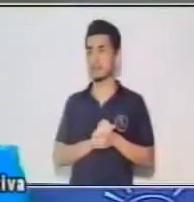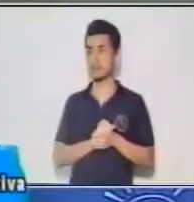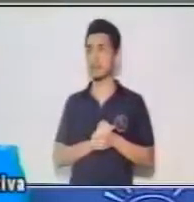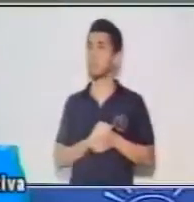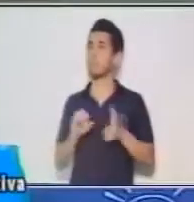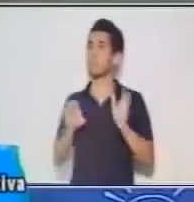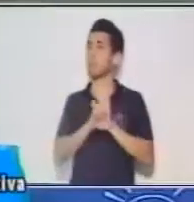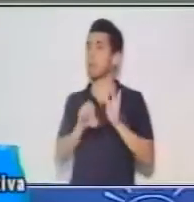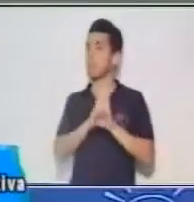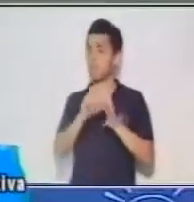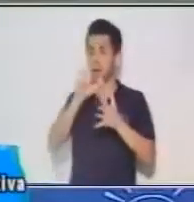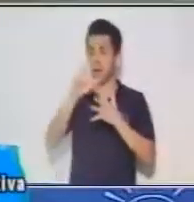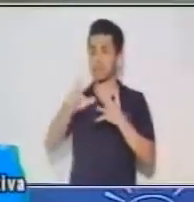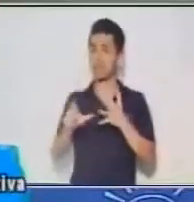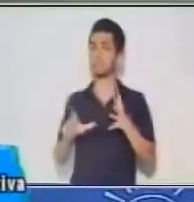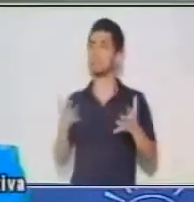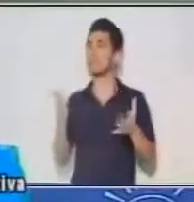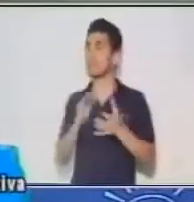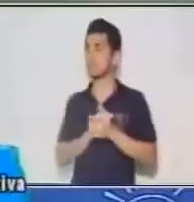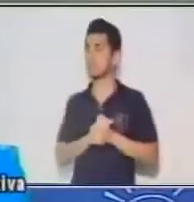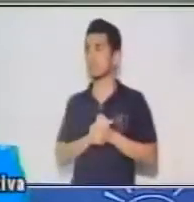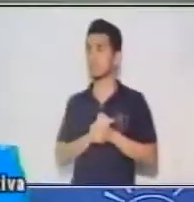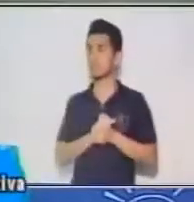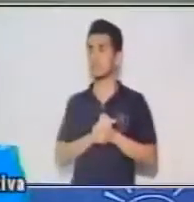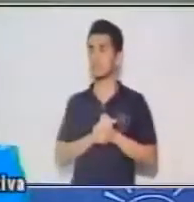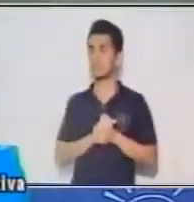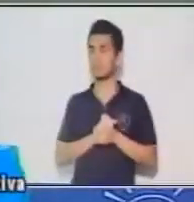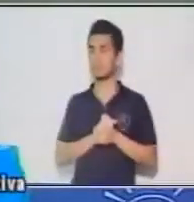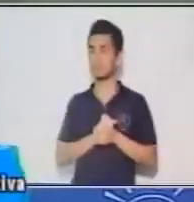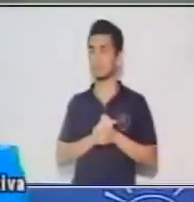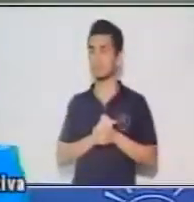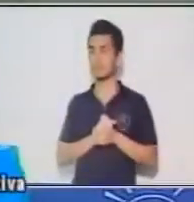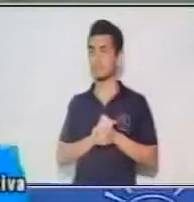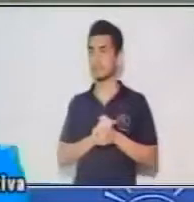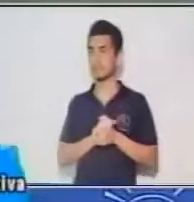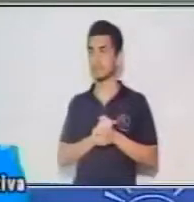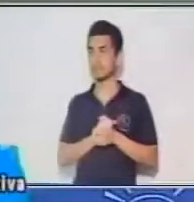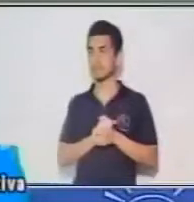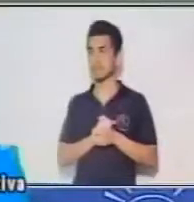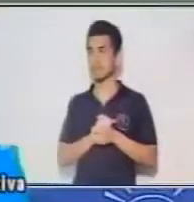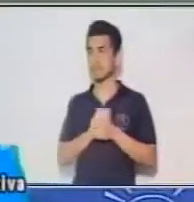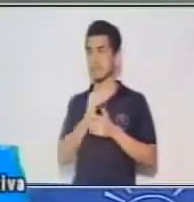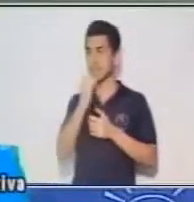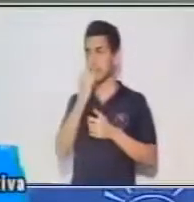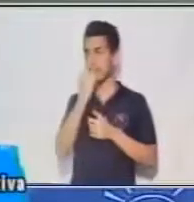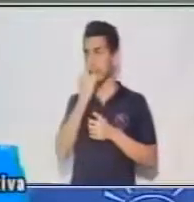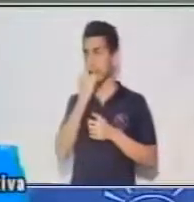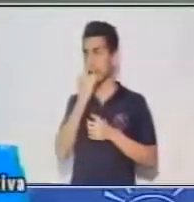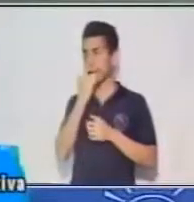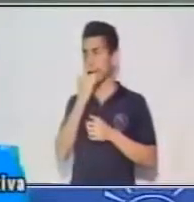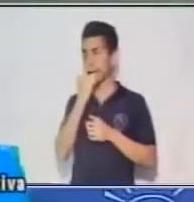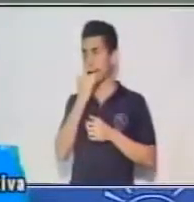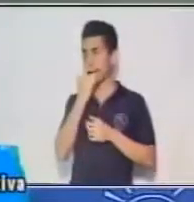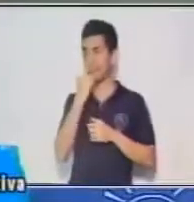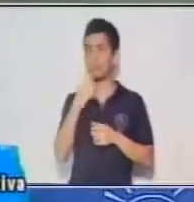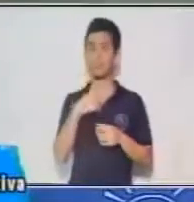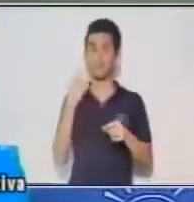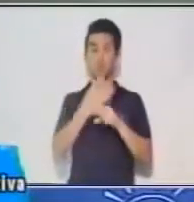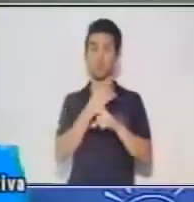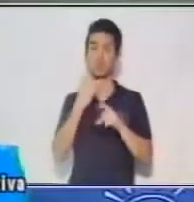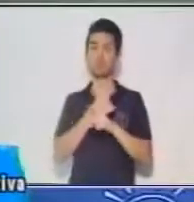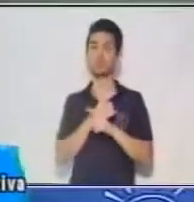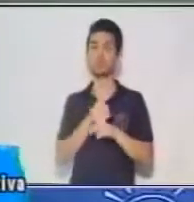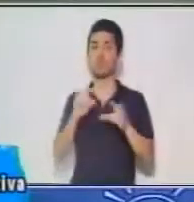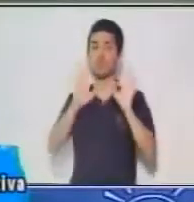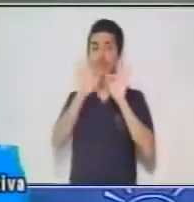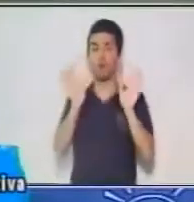a encontrar está que vamos a utilizar un lenguaje objetivo